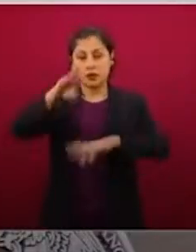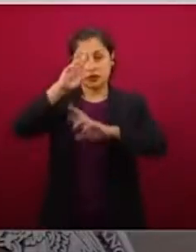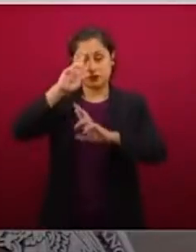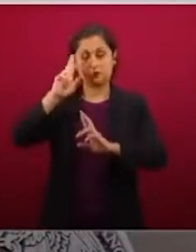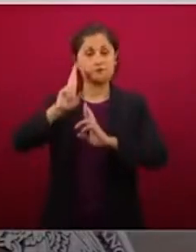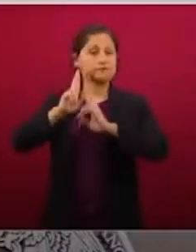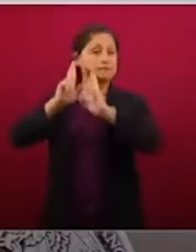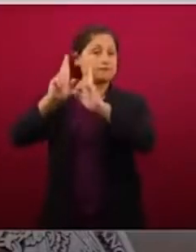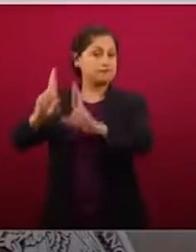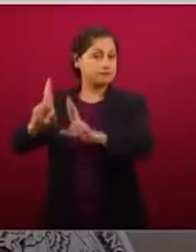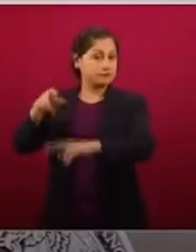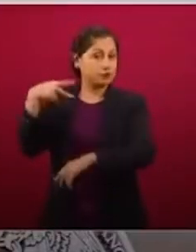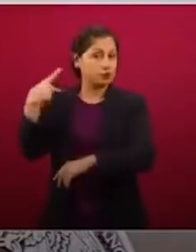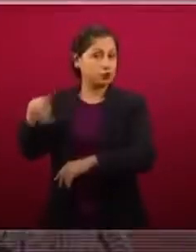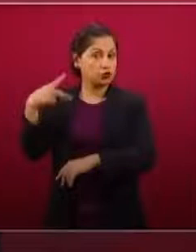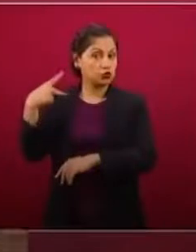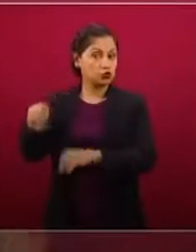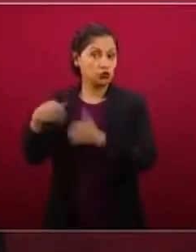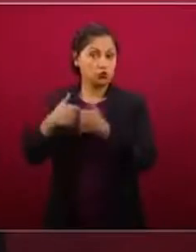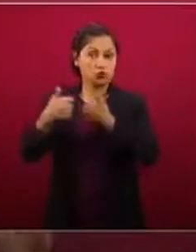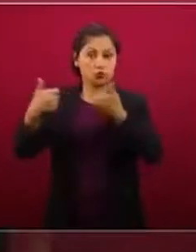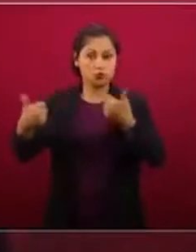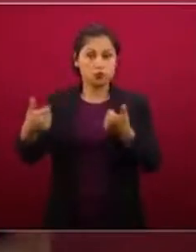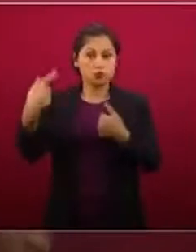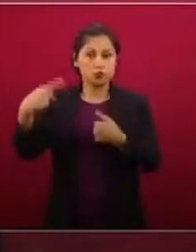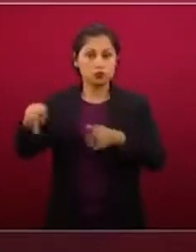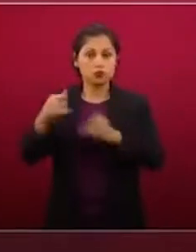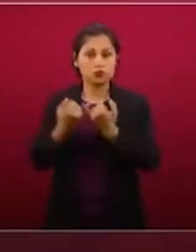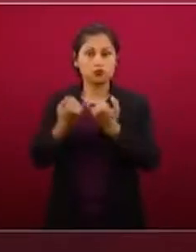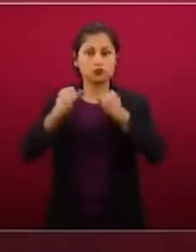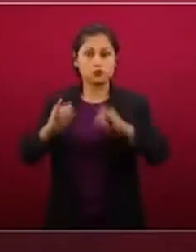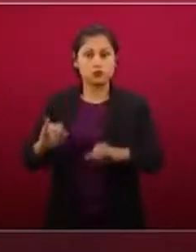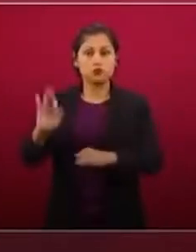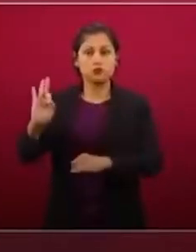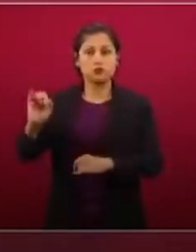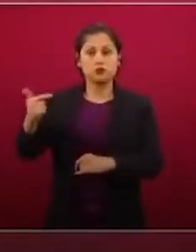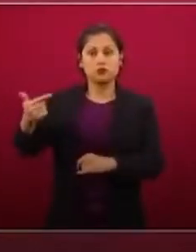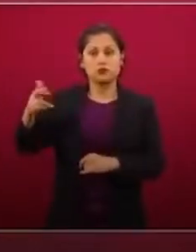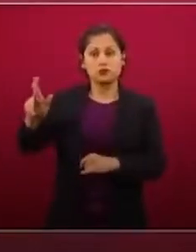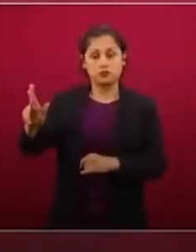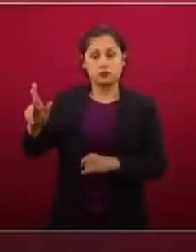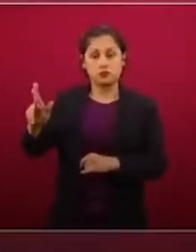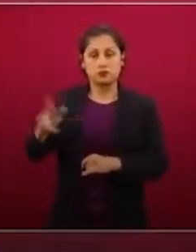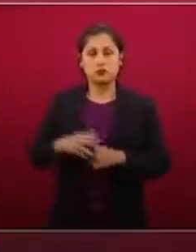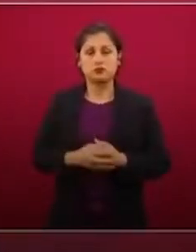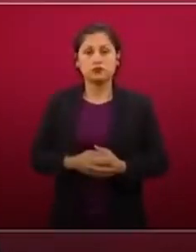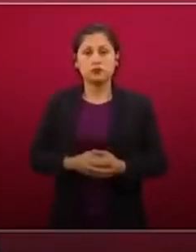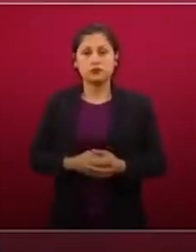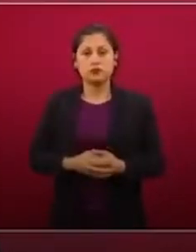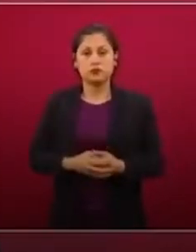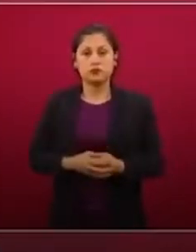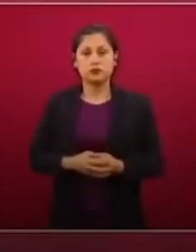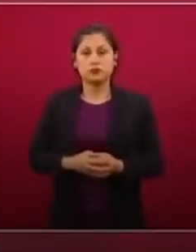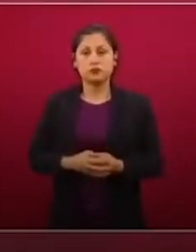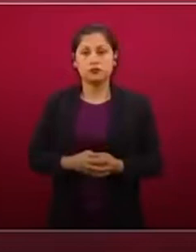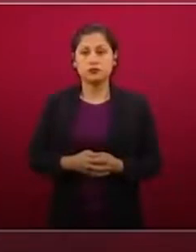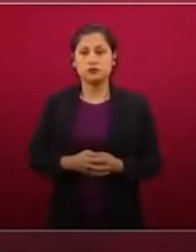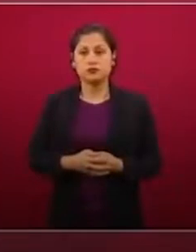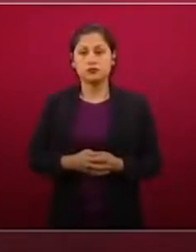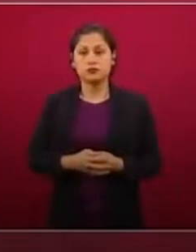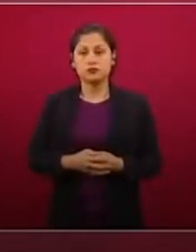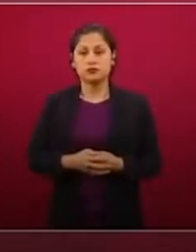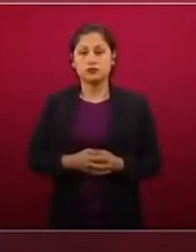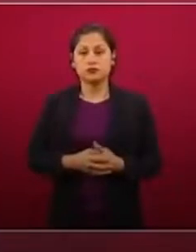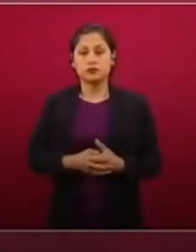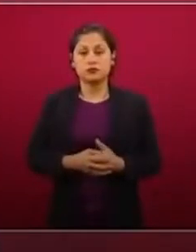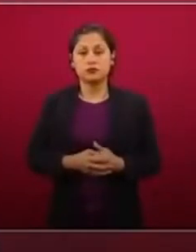la independencia de la Fiscalía General de la República. También recordar, ya